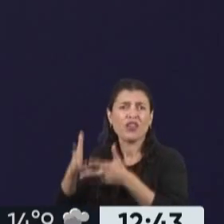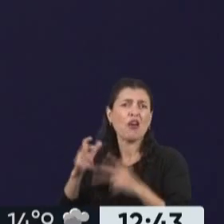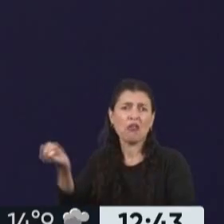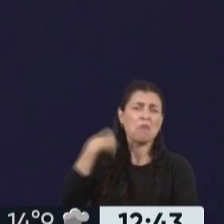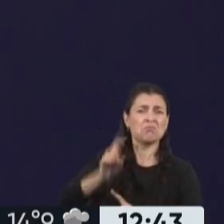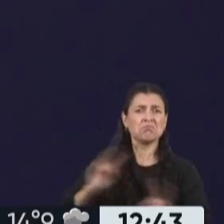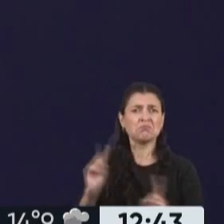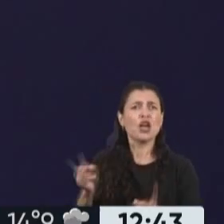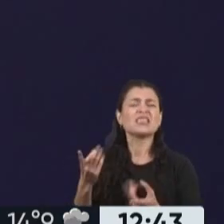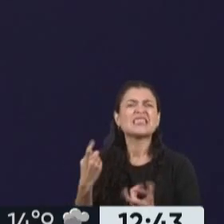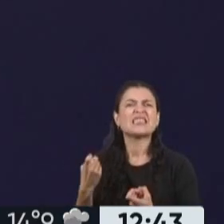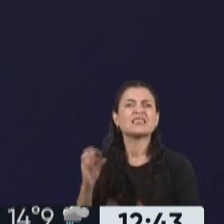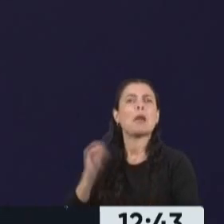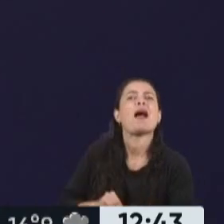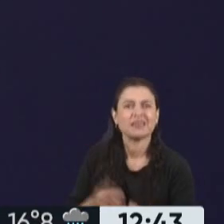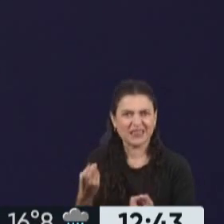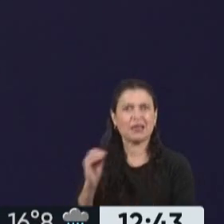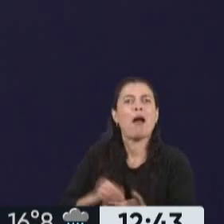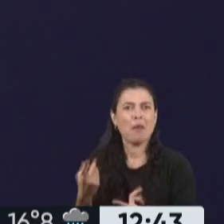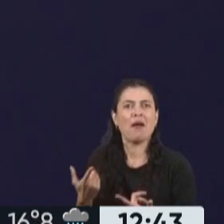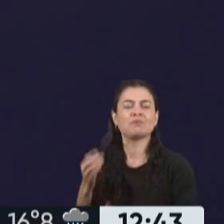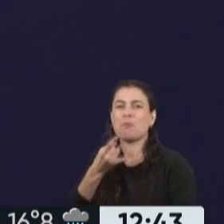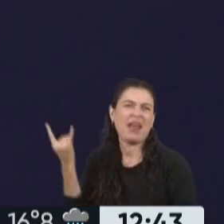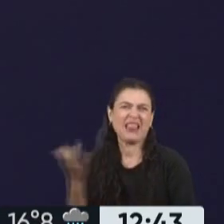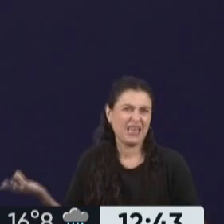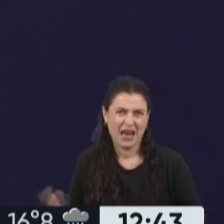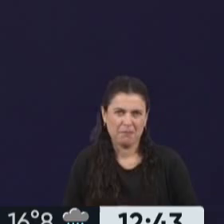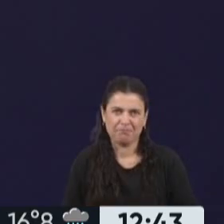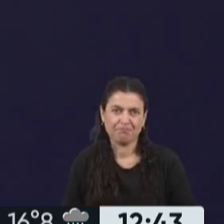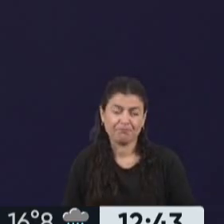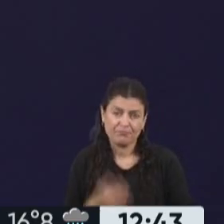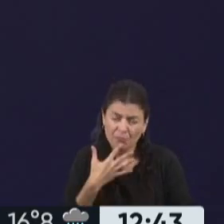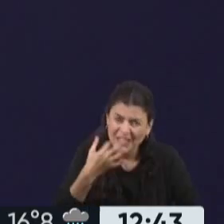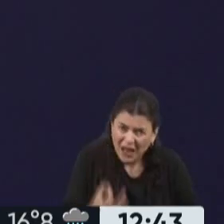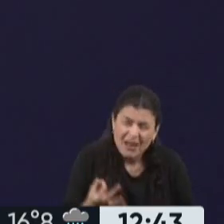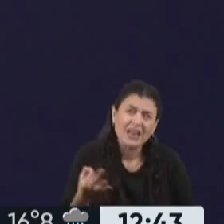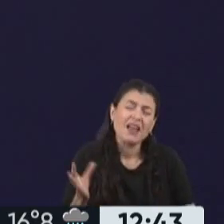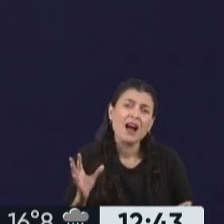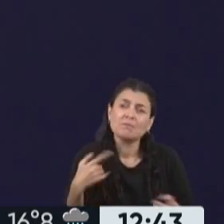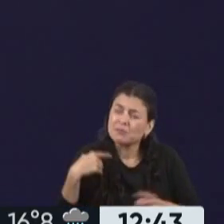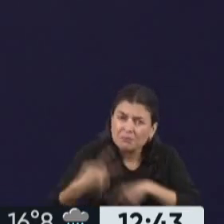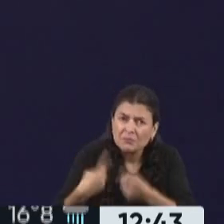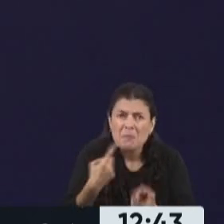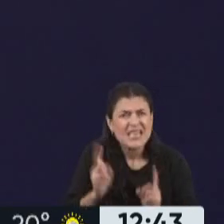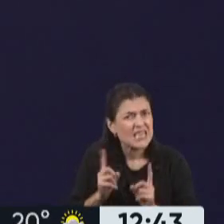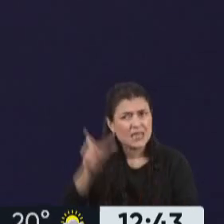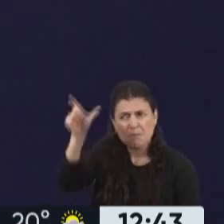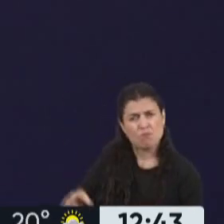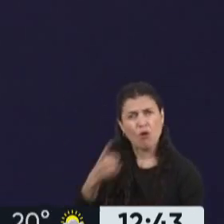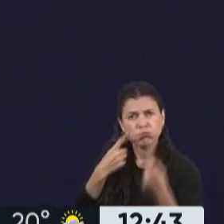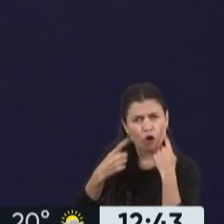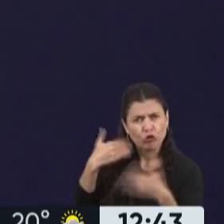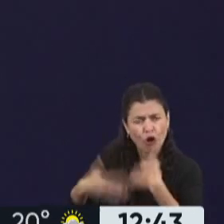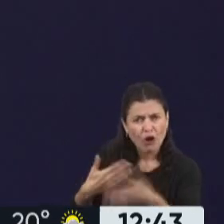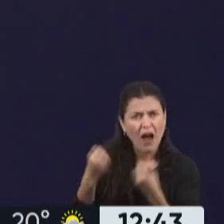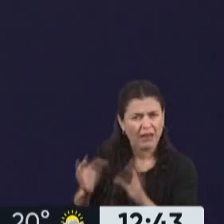un periodista de la sala, por supuesto, pero me voy a dedicar a, si esto sigue ocurriendo, que viene ocurriendo